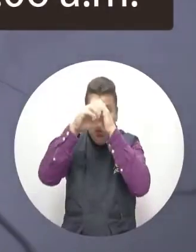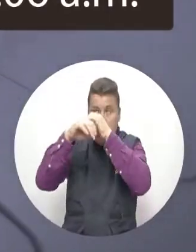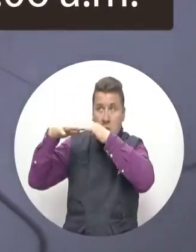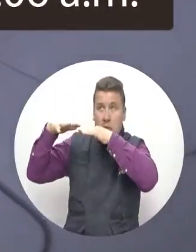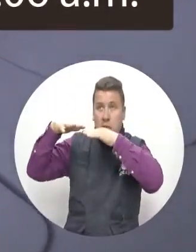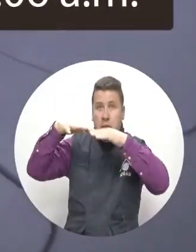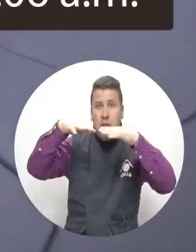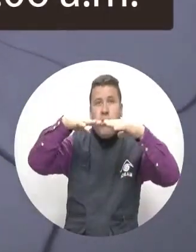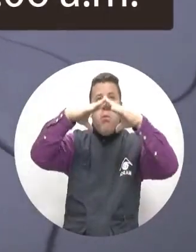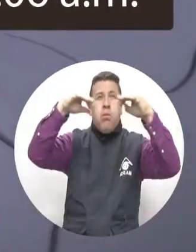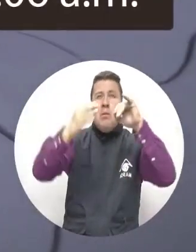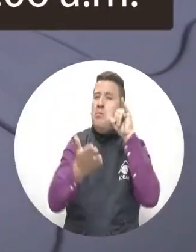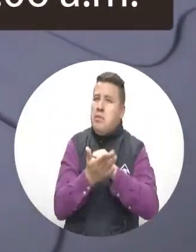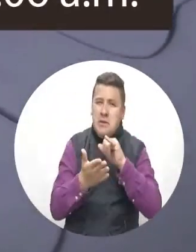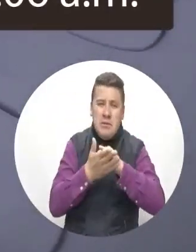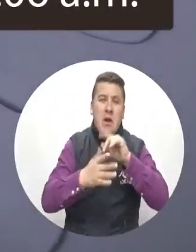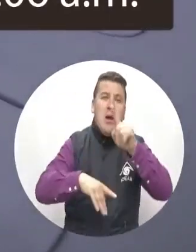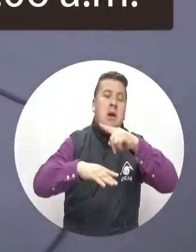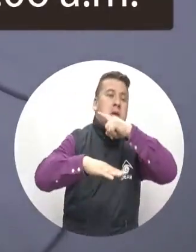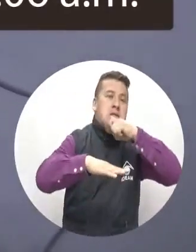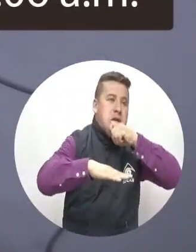tiempo seco.